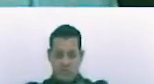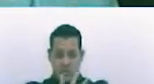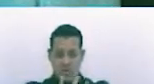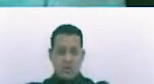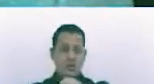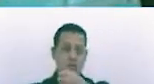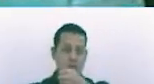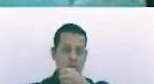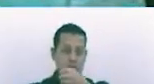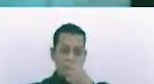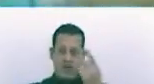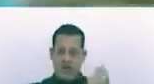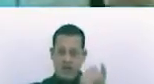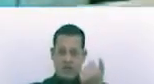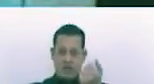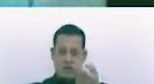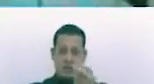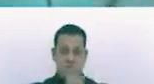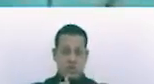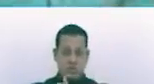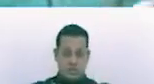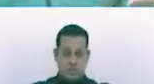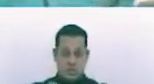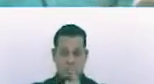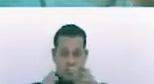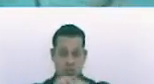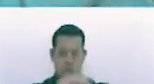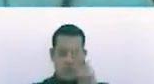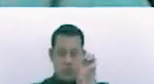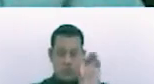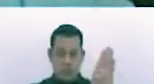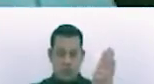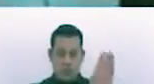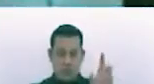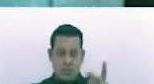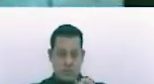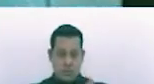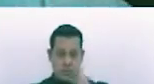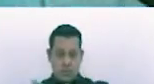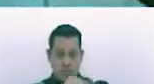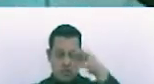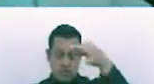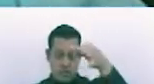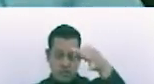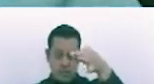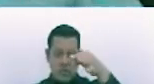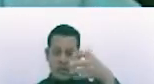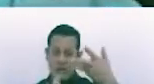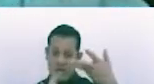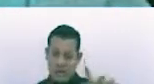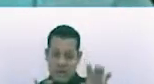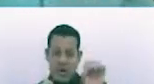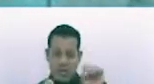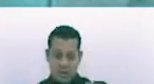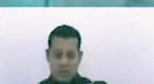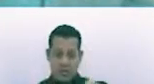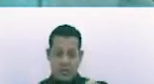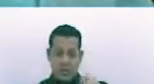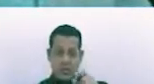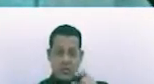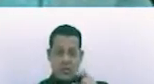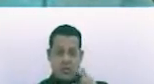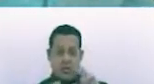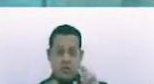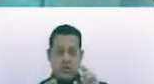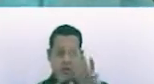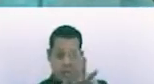la información era sencilla. Uno solo se tenía que meter al sitio web, llenar un formulario y automáticamente pues ya pasaba el